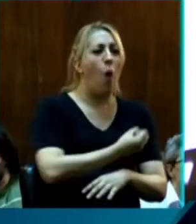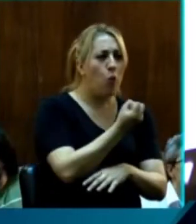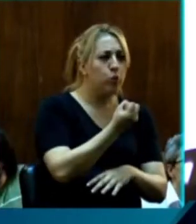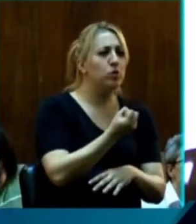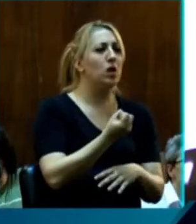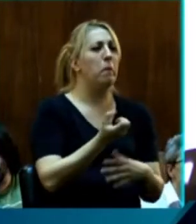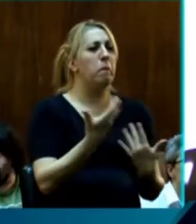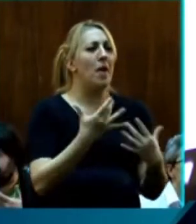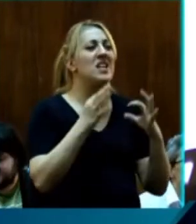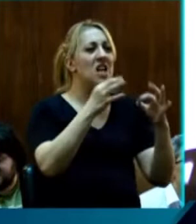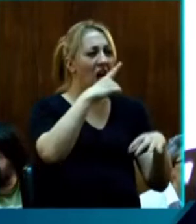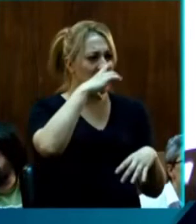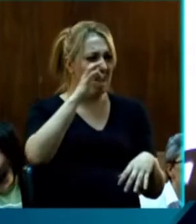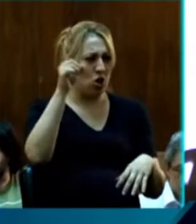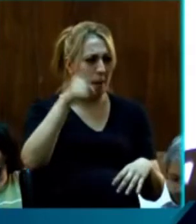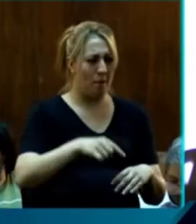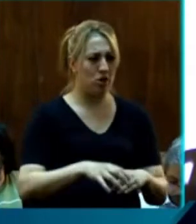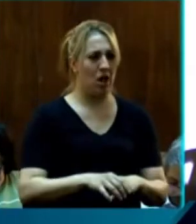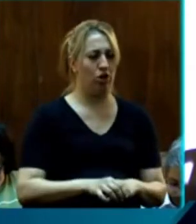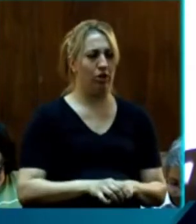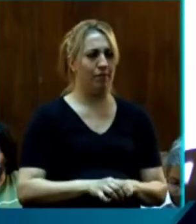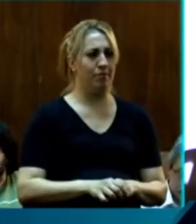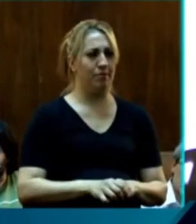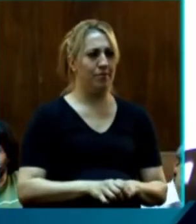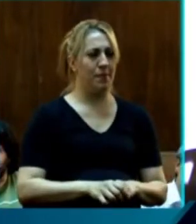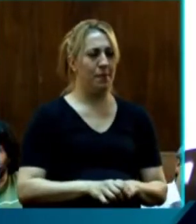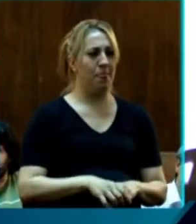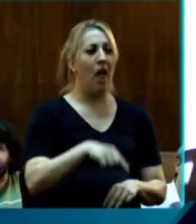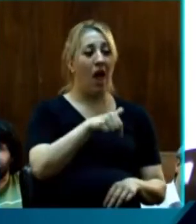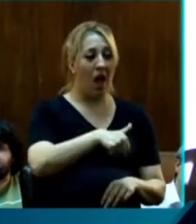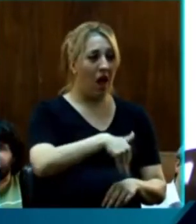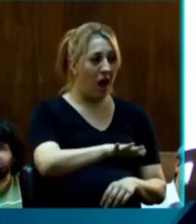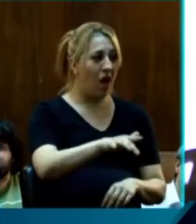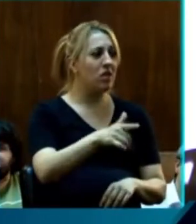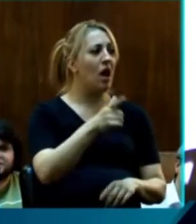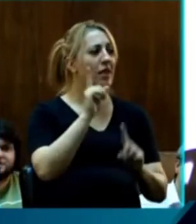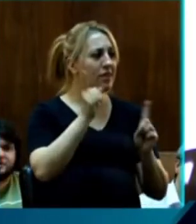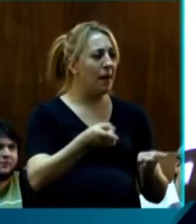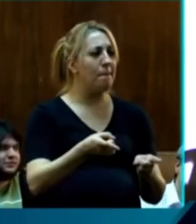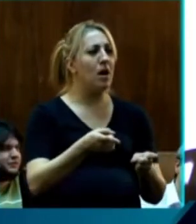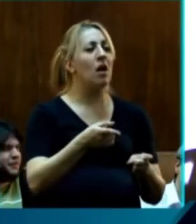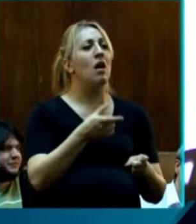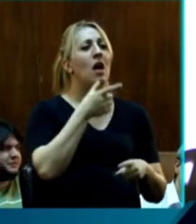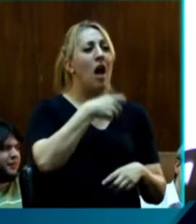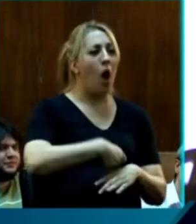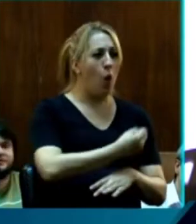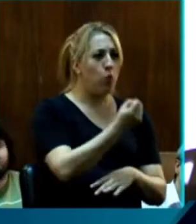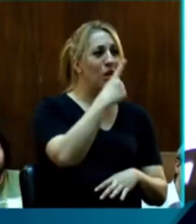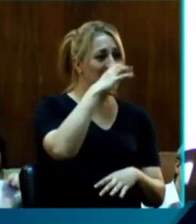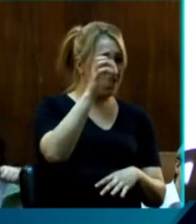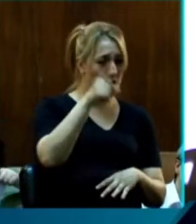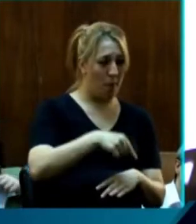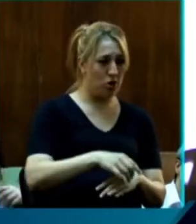llegar al 700%. Y a partir de ahora calculamos la movilidad. El ajuste inicial es